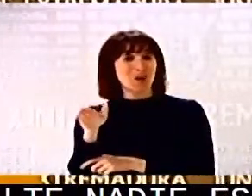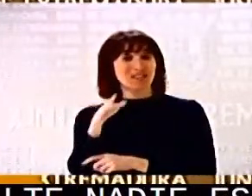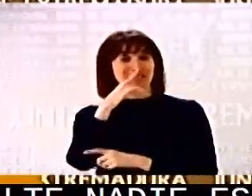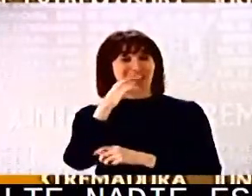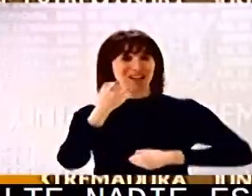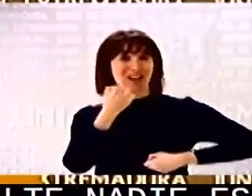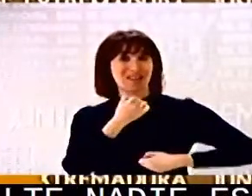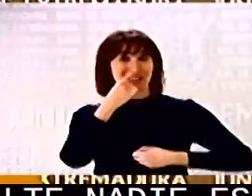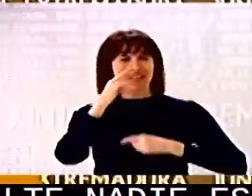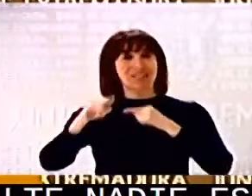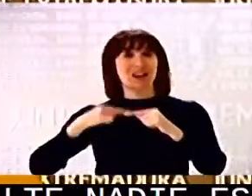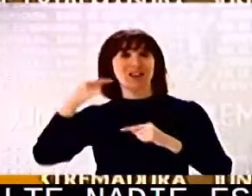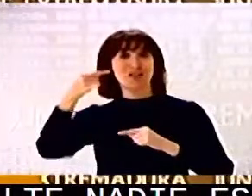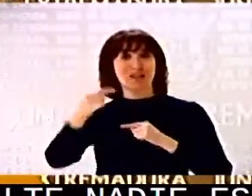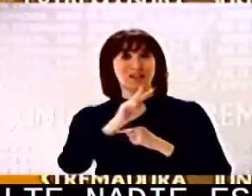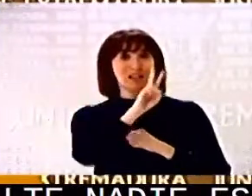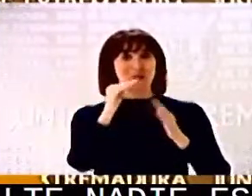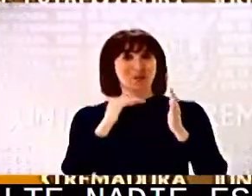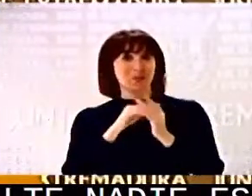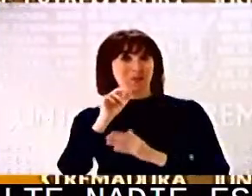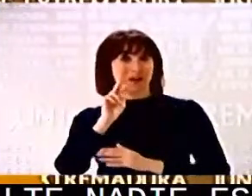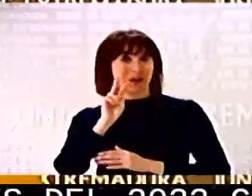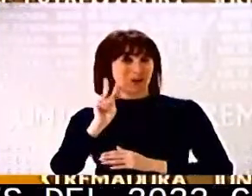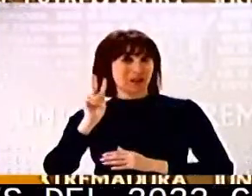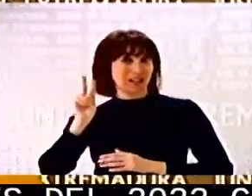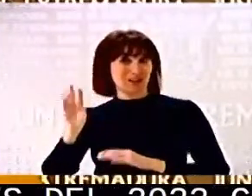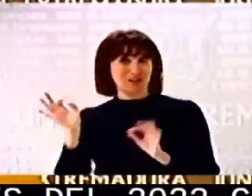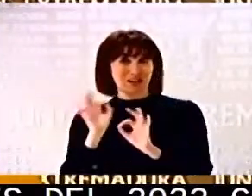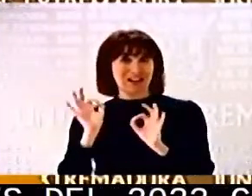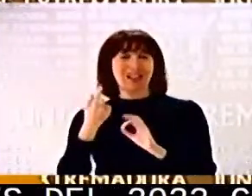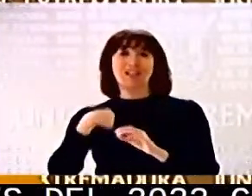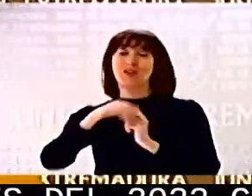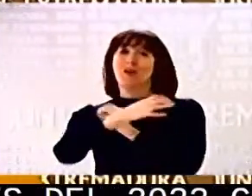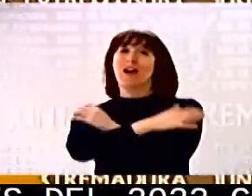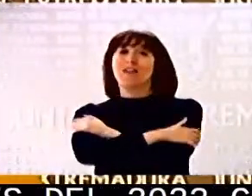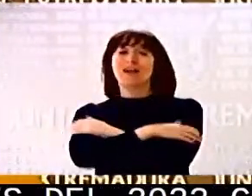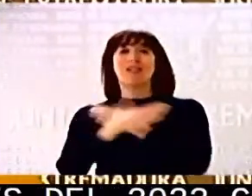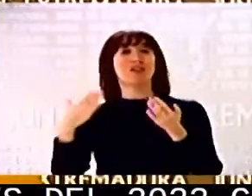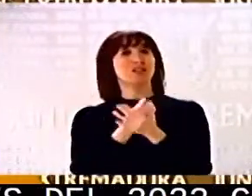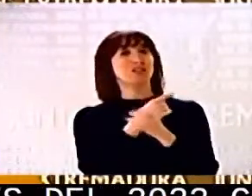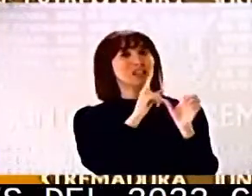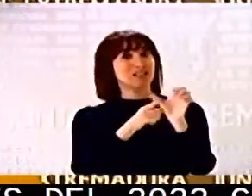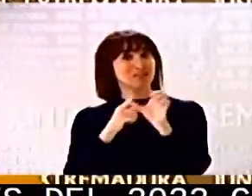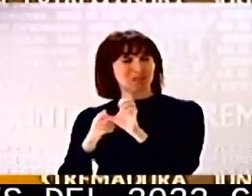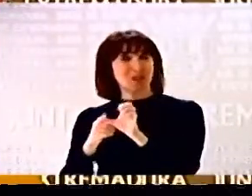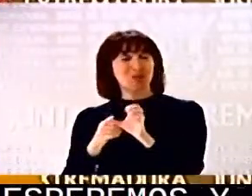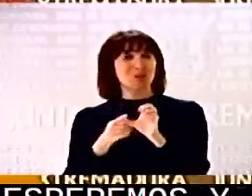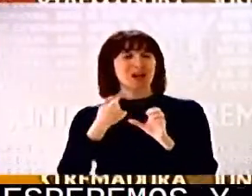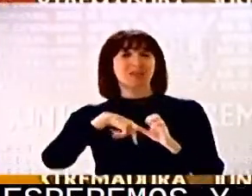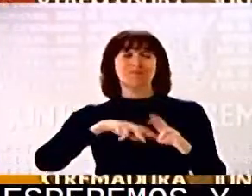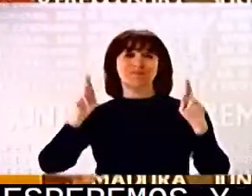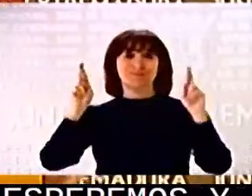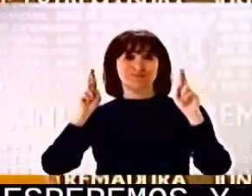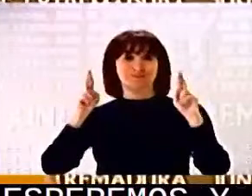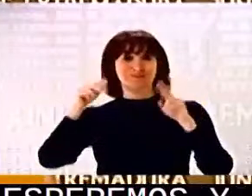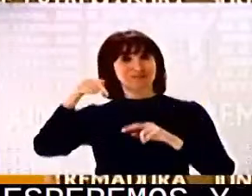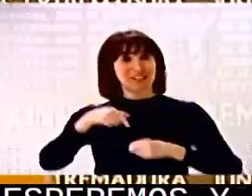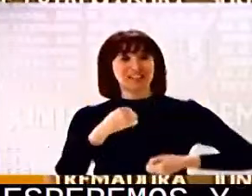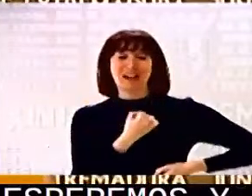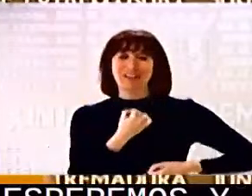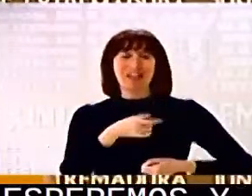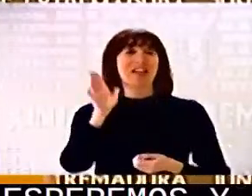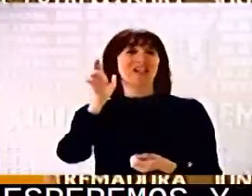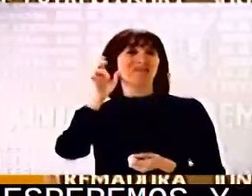del 2022. Con nuestro abrazo a todos los extremeños, esperemos y deseamos que en estas atípicas